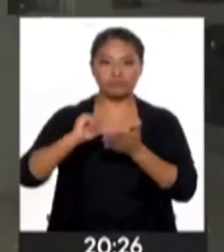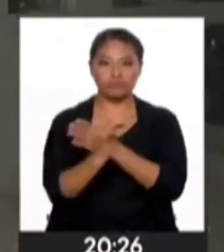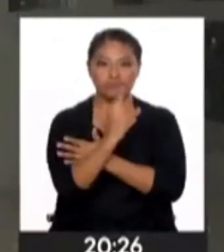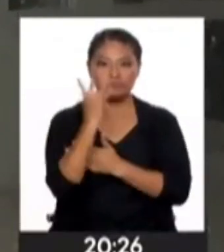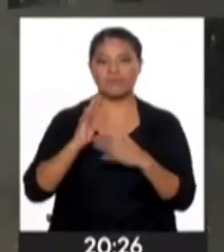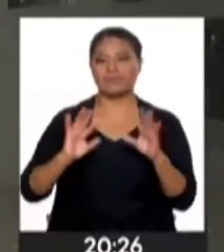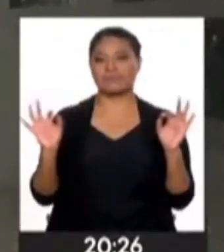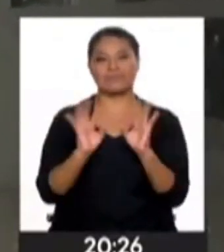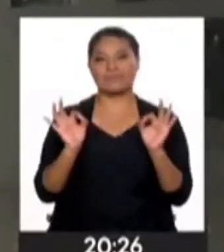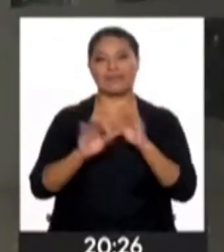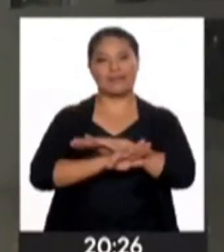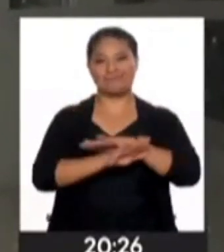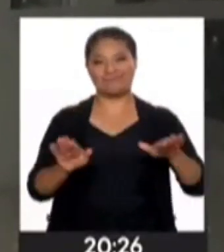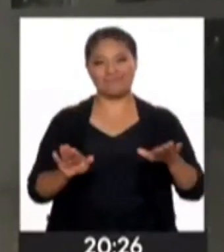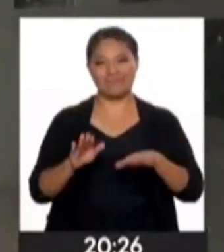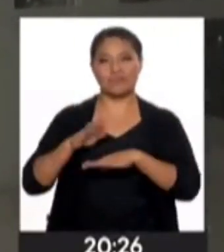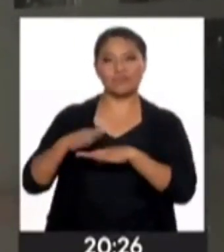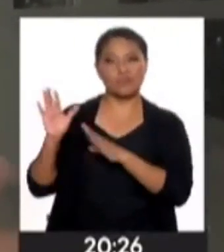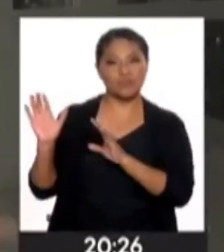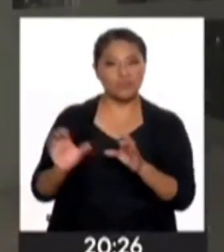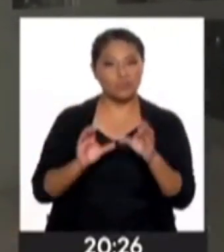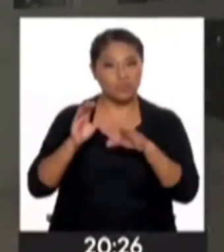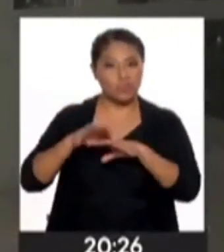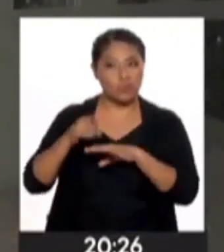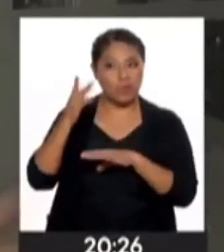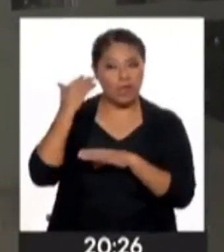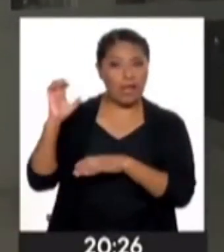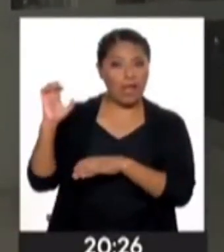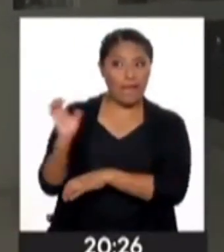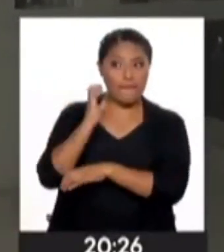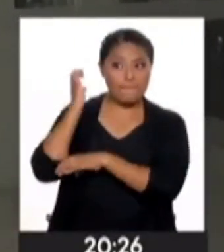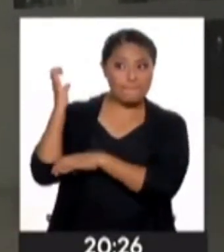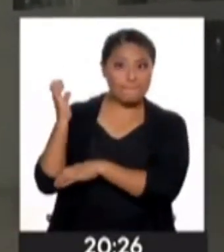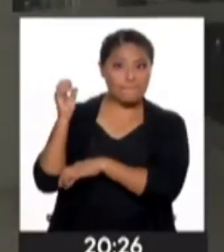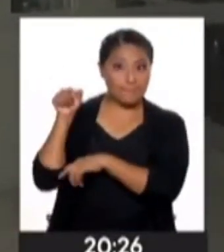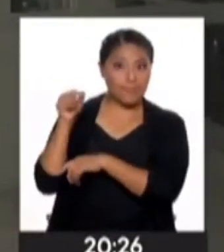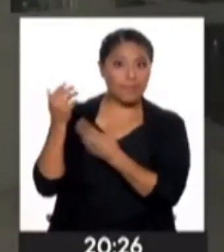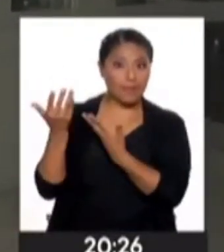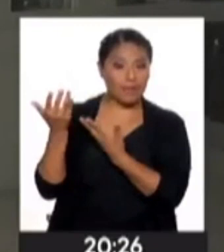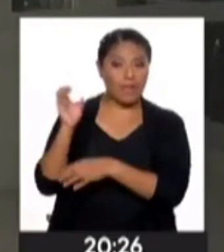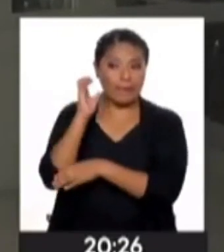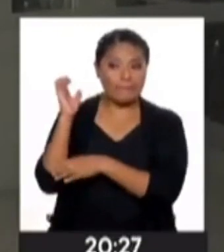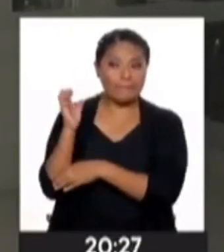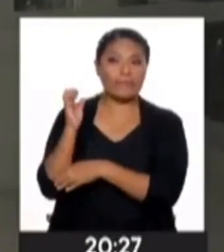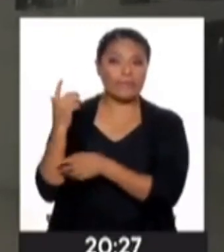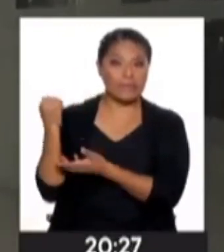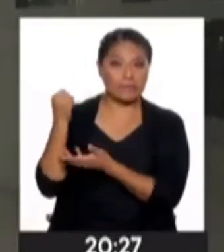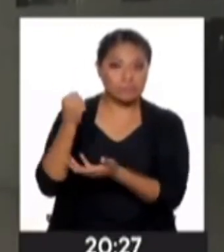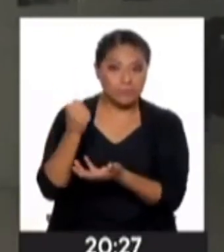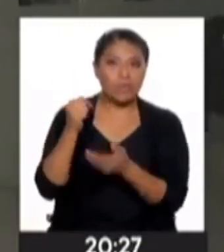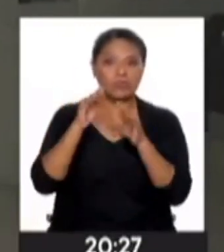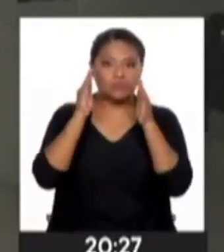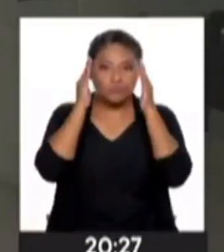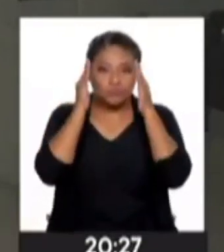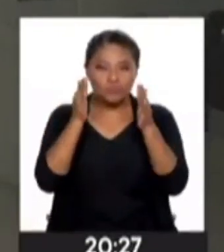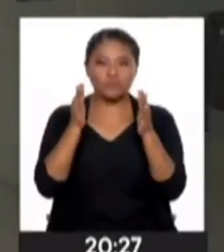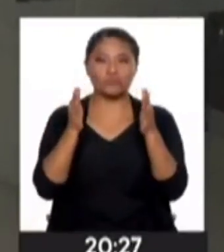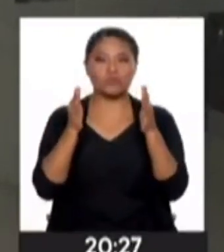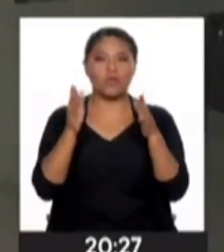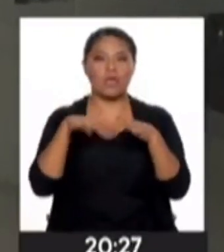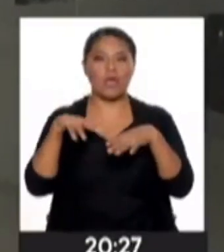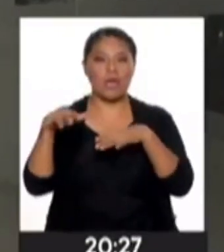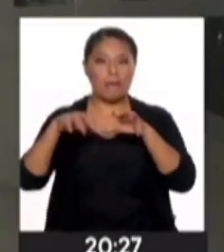Las actividades que vayan a hacer a través de esta declaratoria, lo que le permita hacer esta declaratoria, deben estar enfocadas únicamente